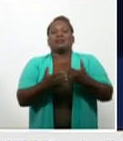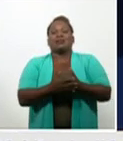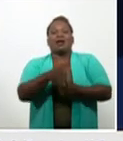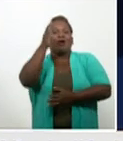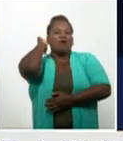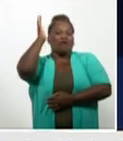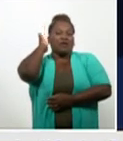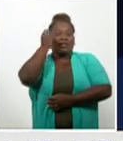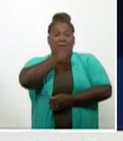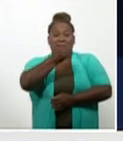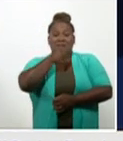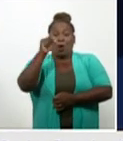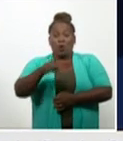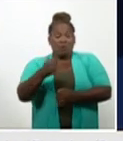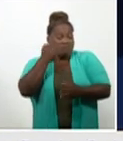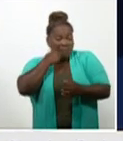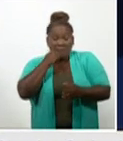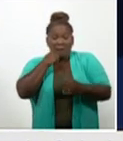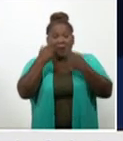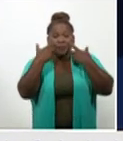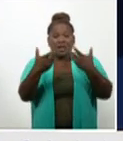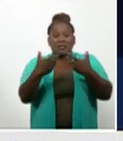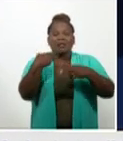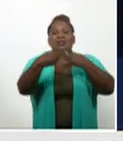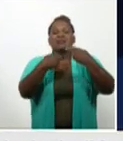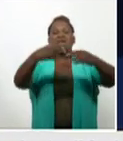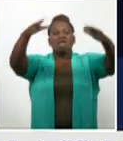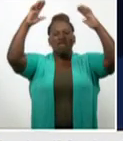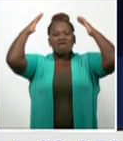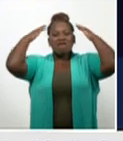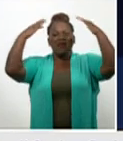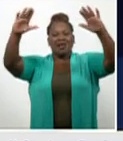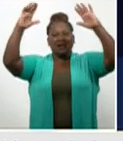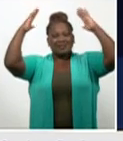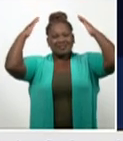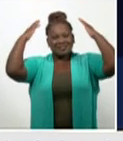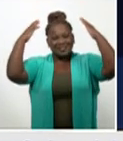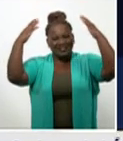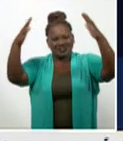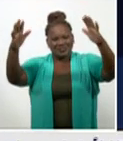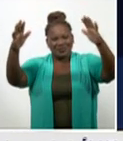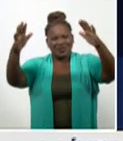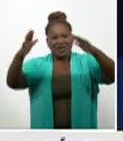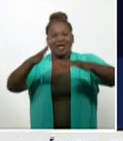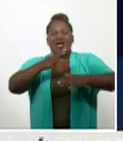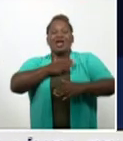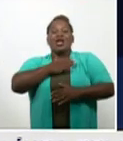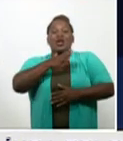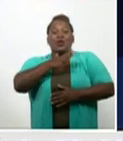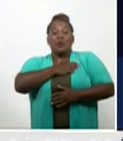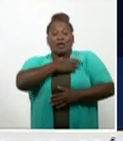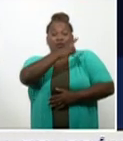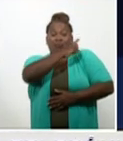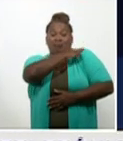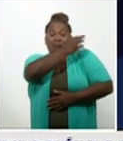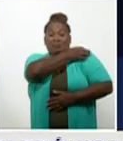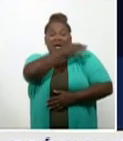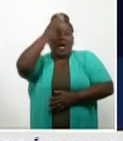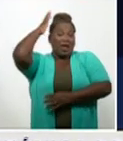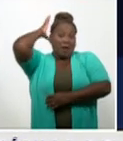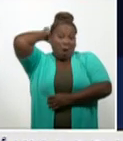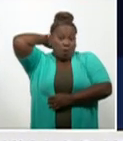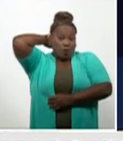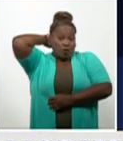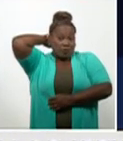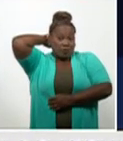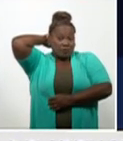de hoy, y es hacer una felicitación a nuestro general de ejército, Raúl Castro Ruz, que